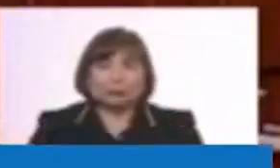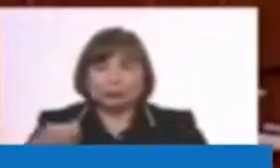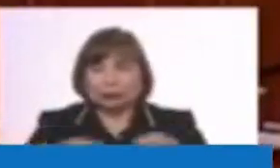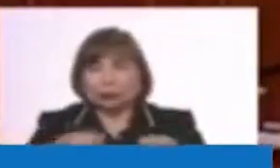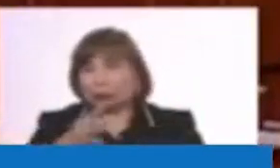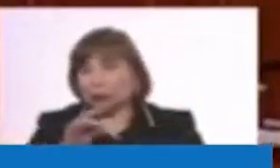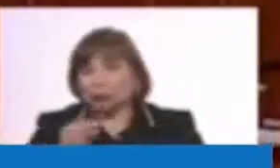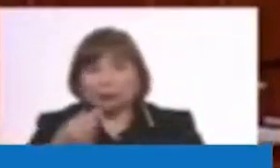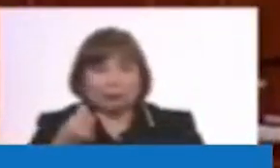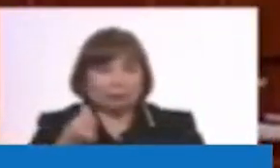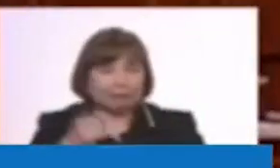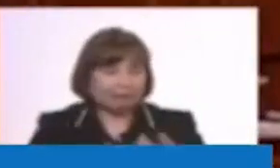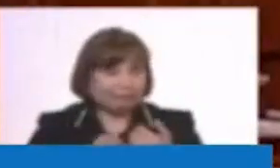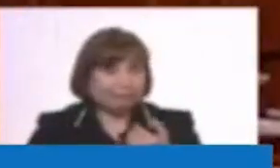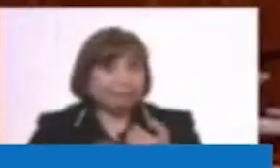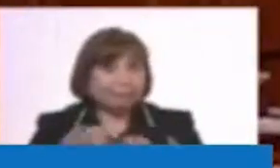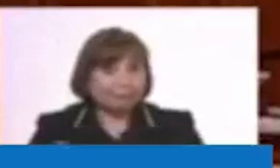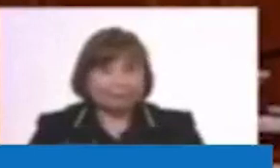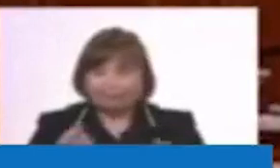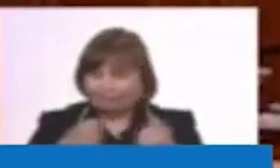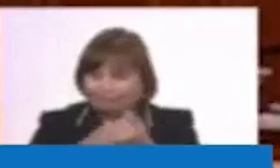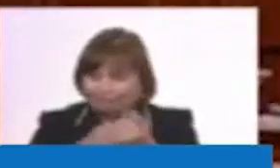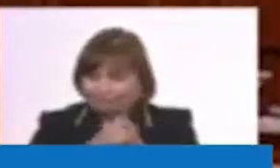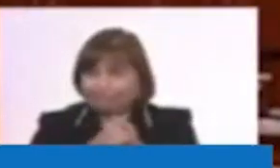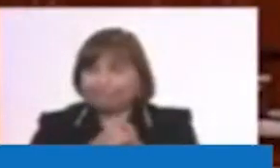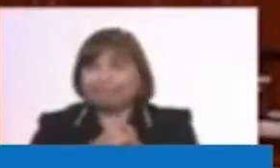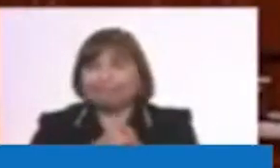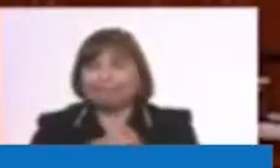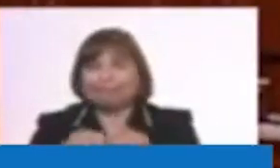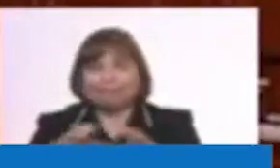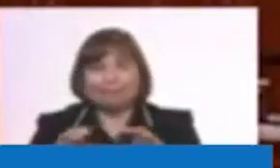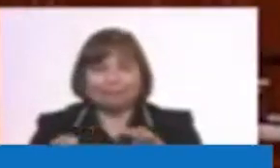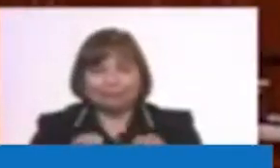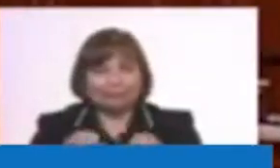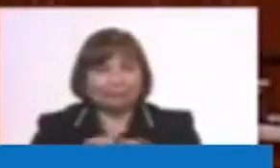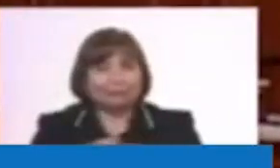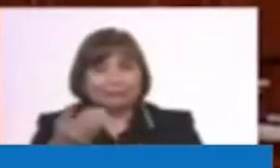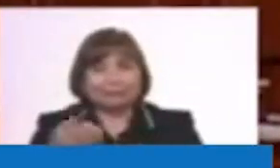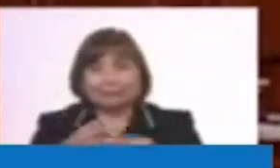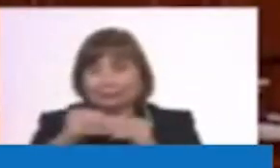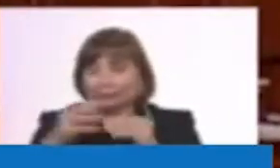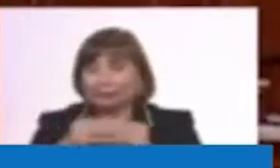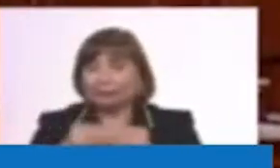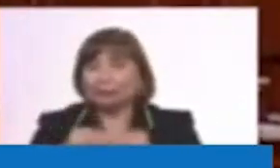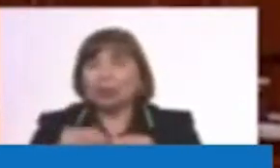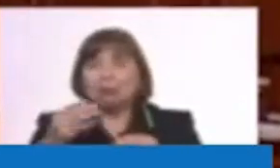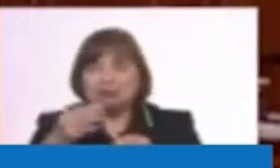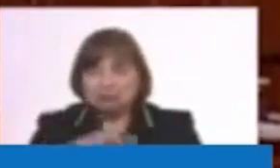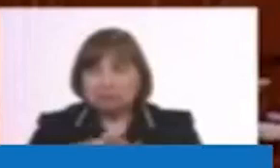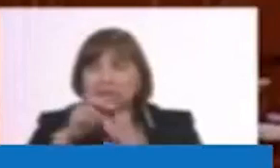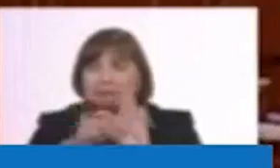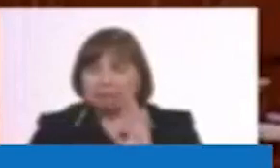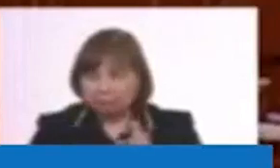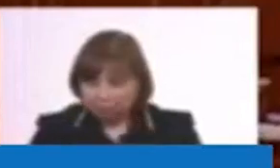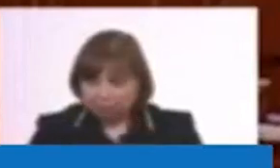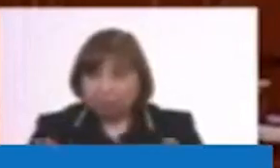ocho mil millones de soles que tienen el potencial para dinamizar las actividades productivas los proyectos más